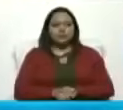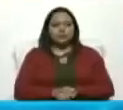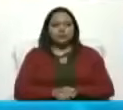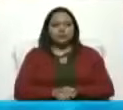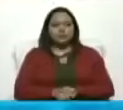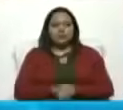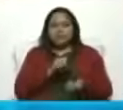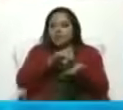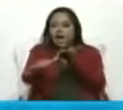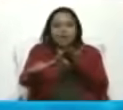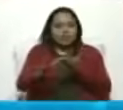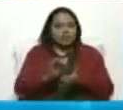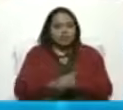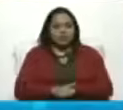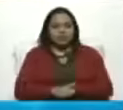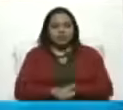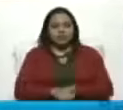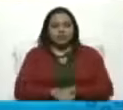Gratiñán.